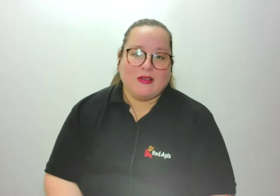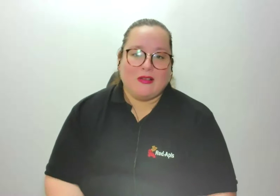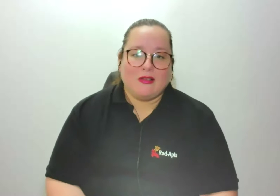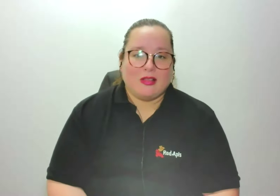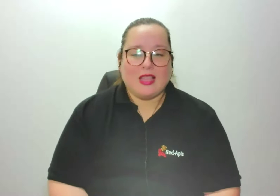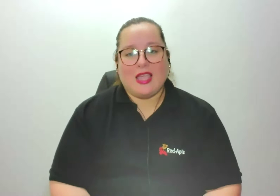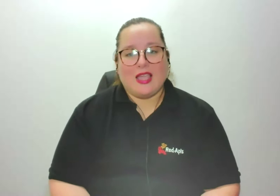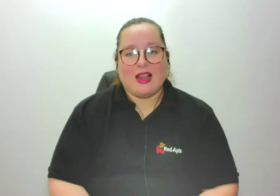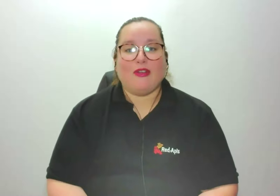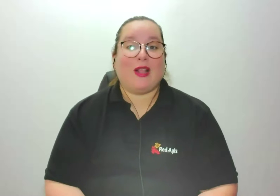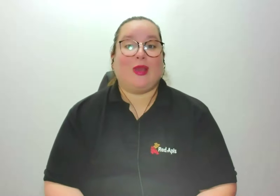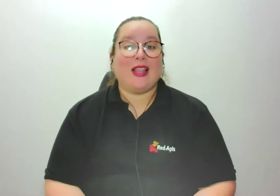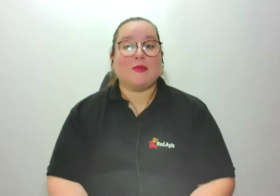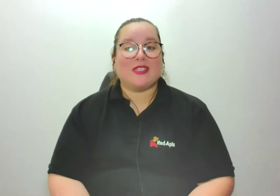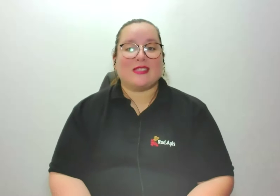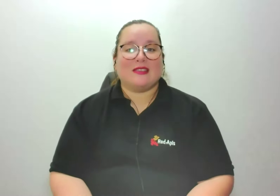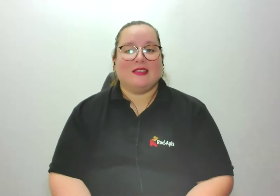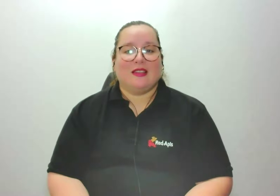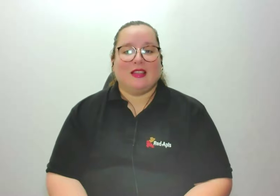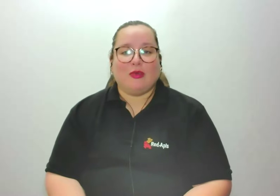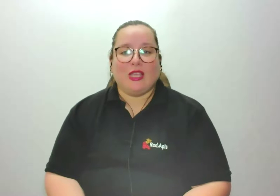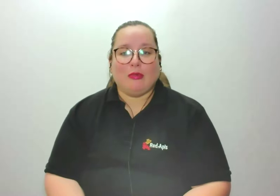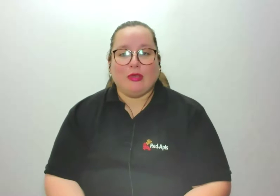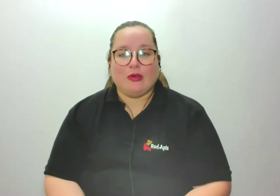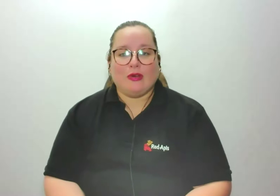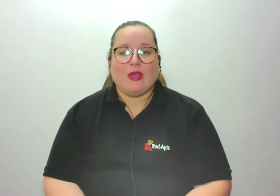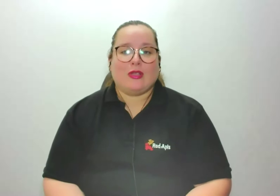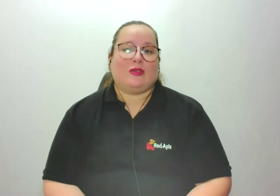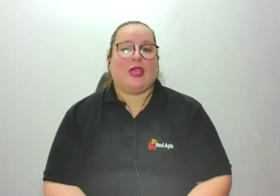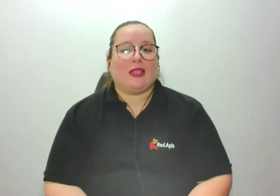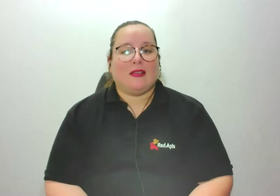modelo de la forma natural de expresarse. Por ejemplo,